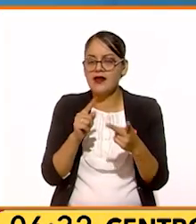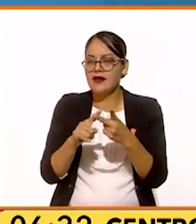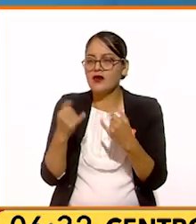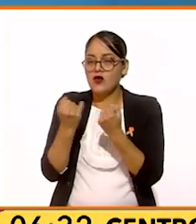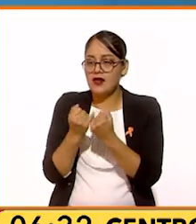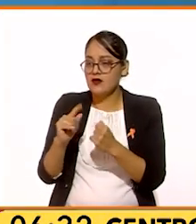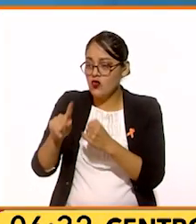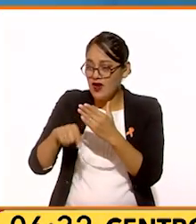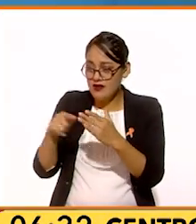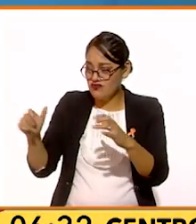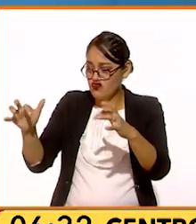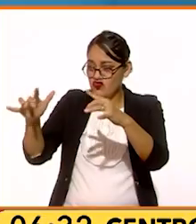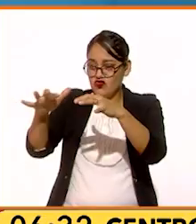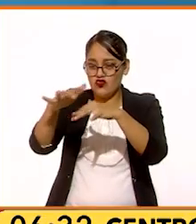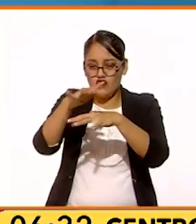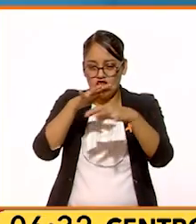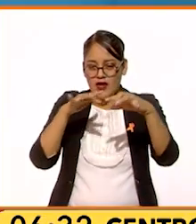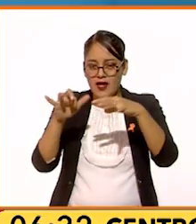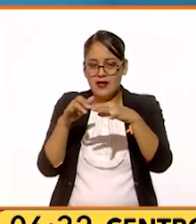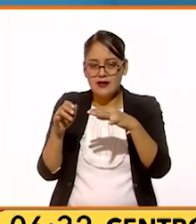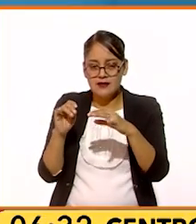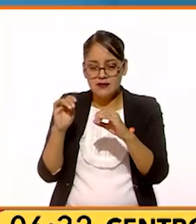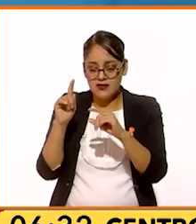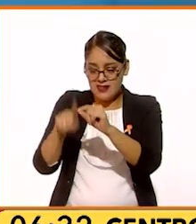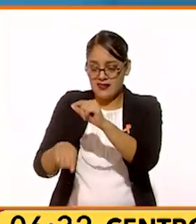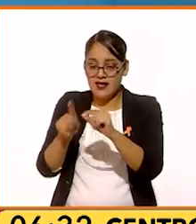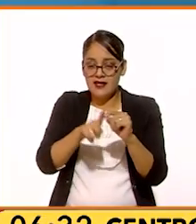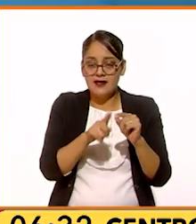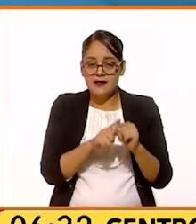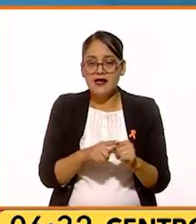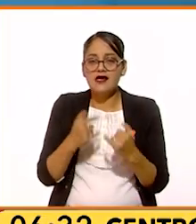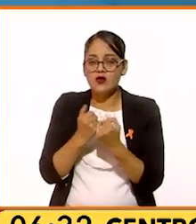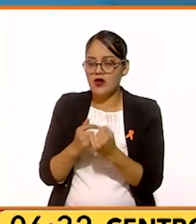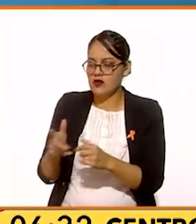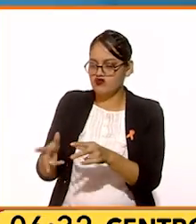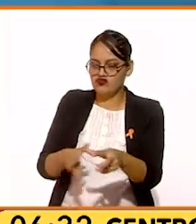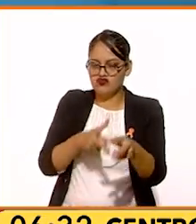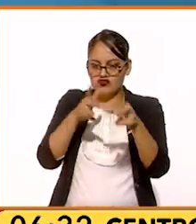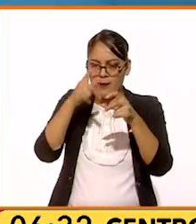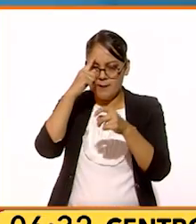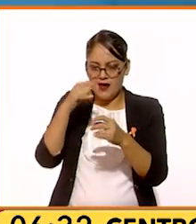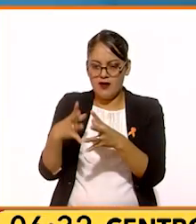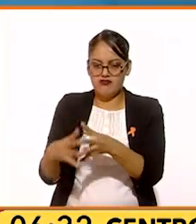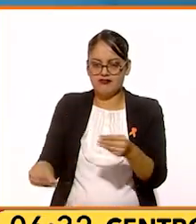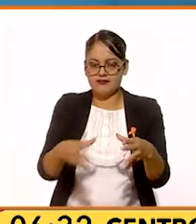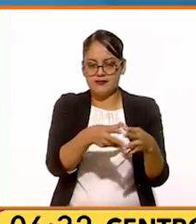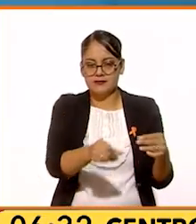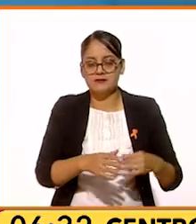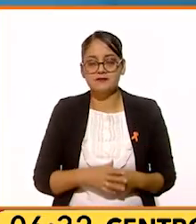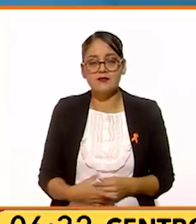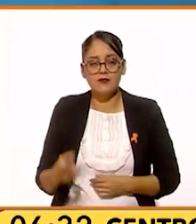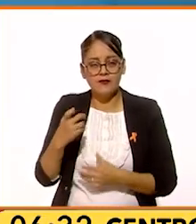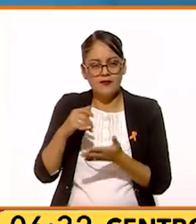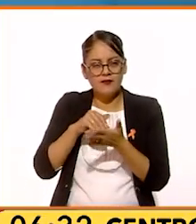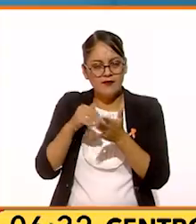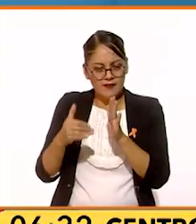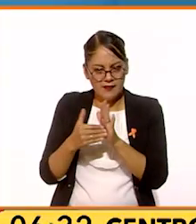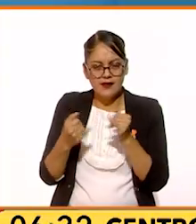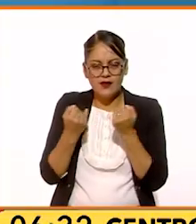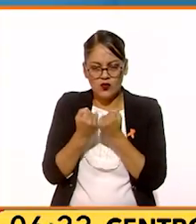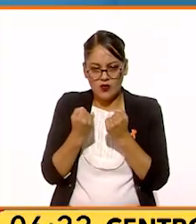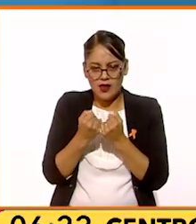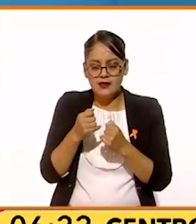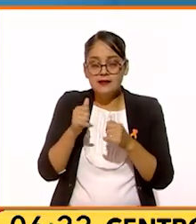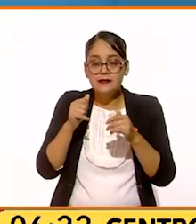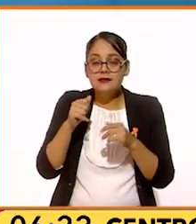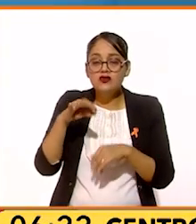los criaderos, lo que es las acciones de fumigación. También dentro de esta estrategia fortalecimos la